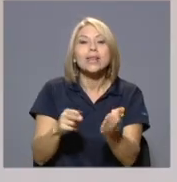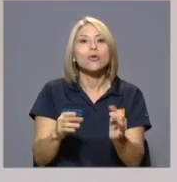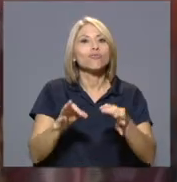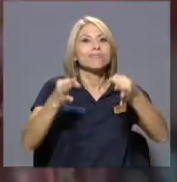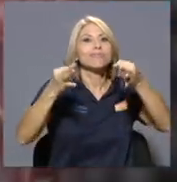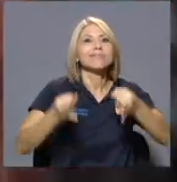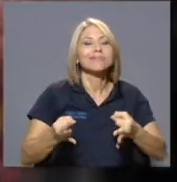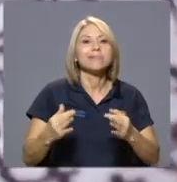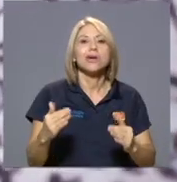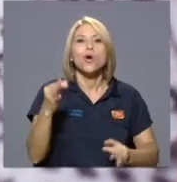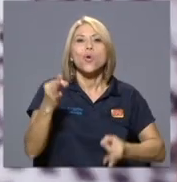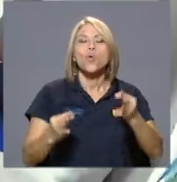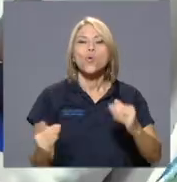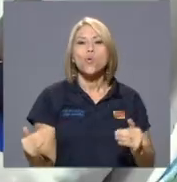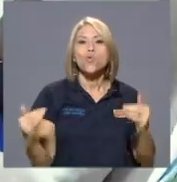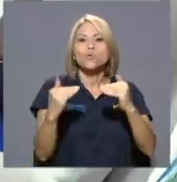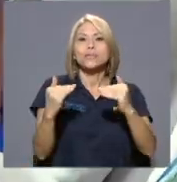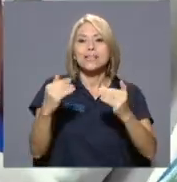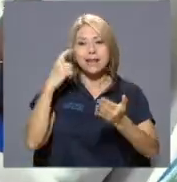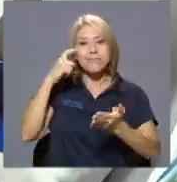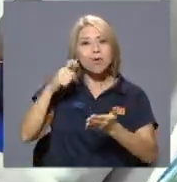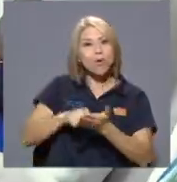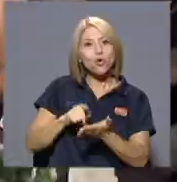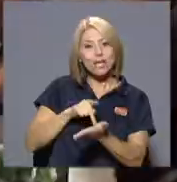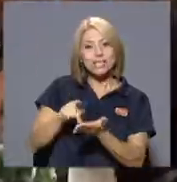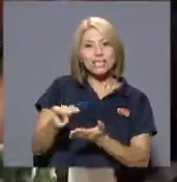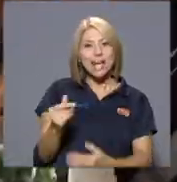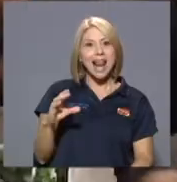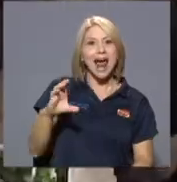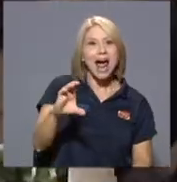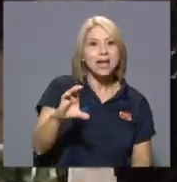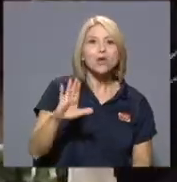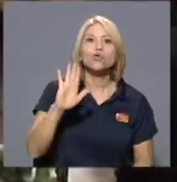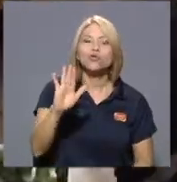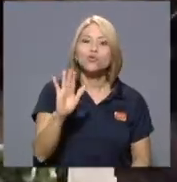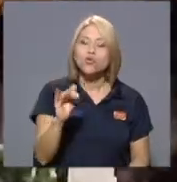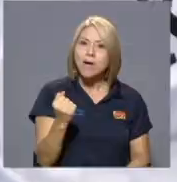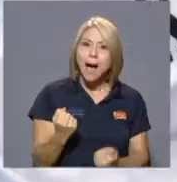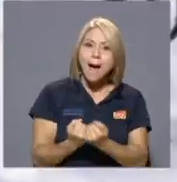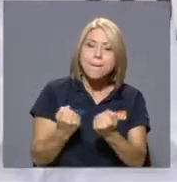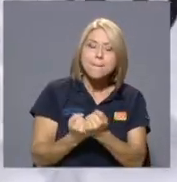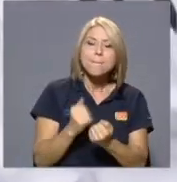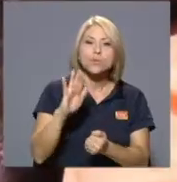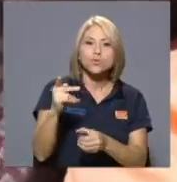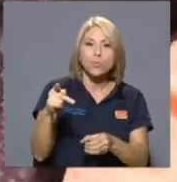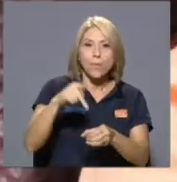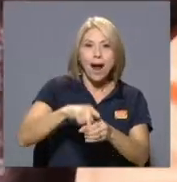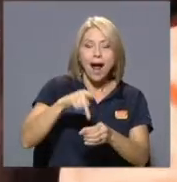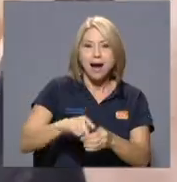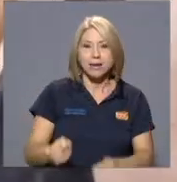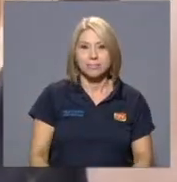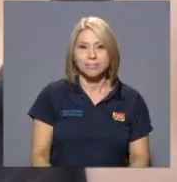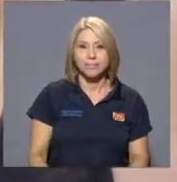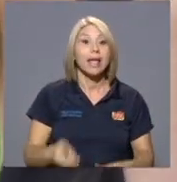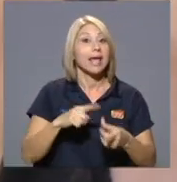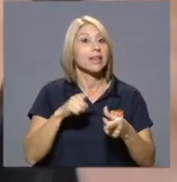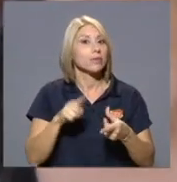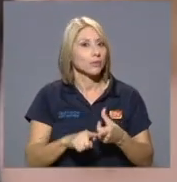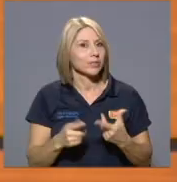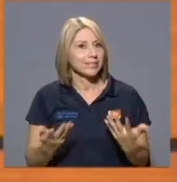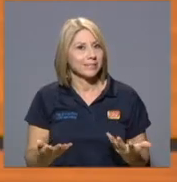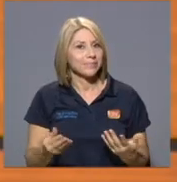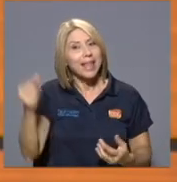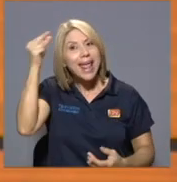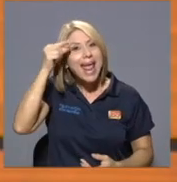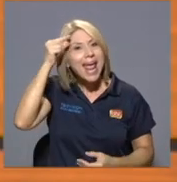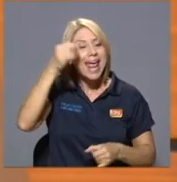su salario, que reconozcan su aporte, que reconozcan su participación en ese emprendimiento. Y entonces aquí la discusión tiene que ver con cómo el